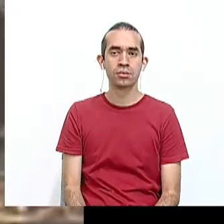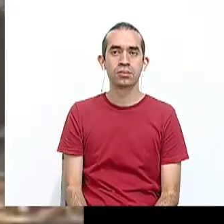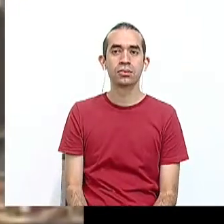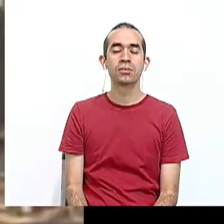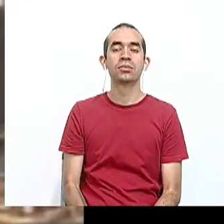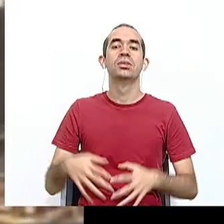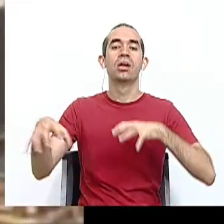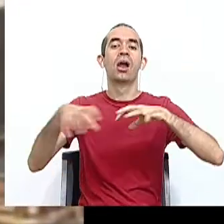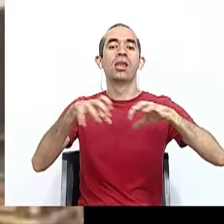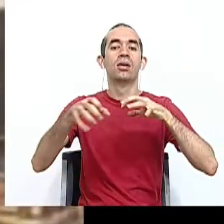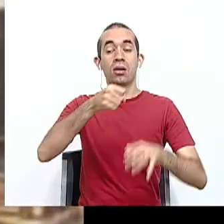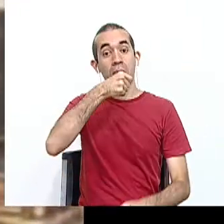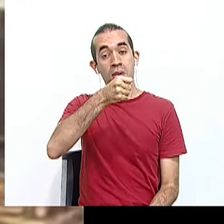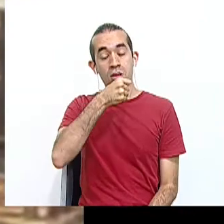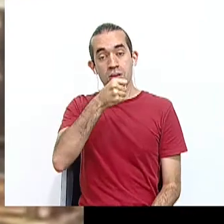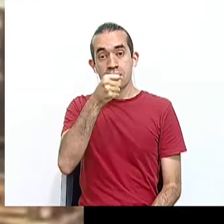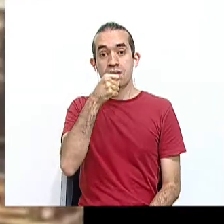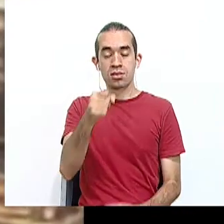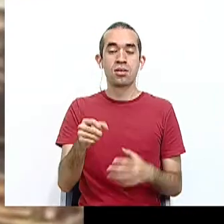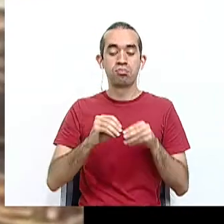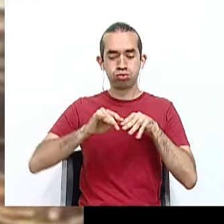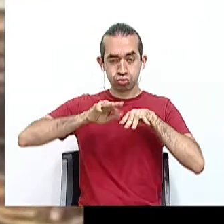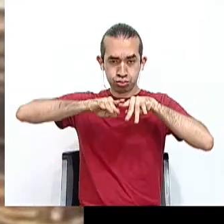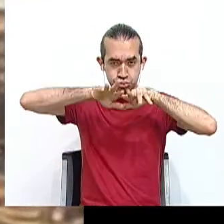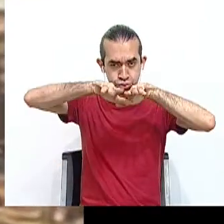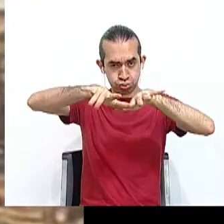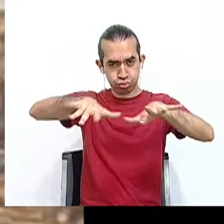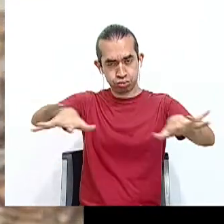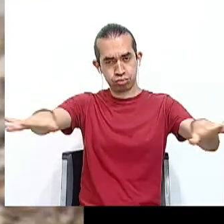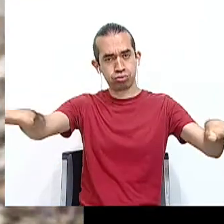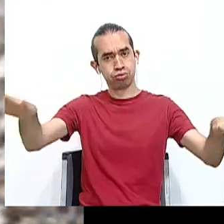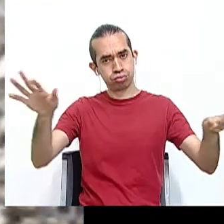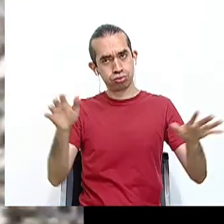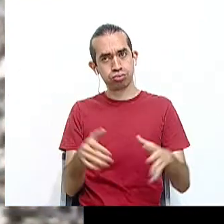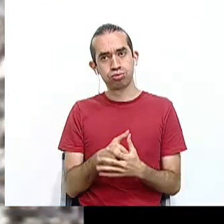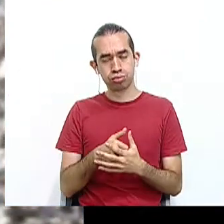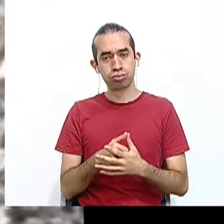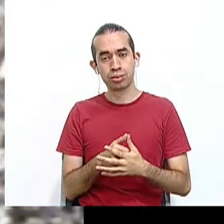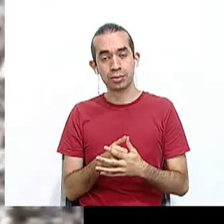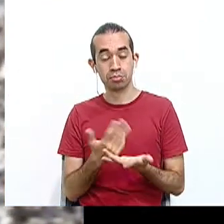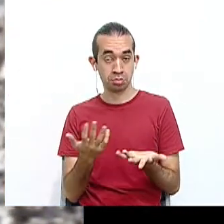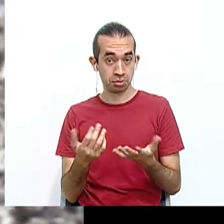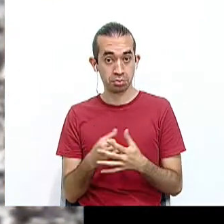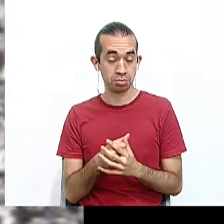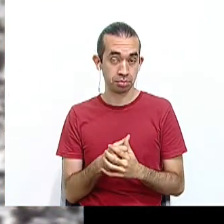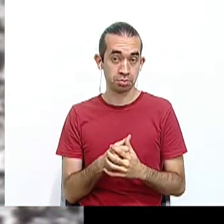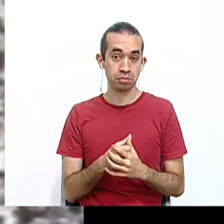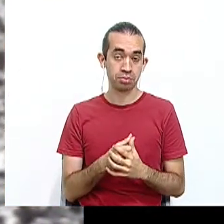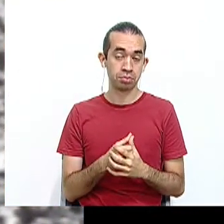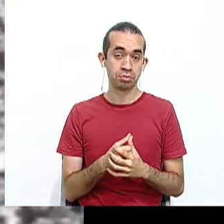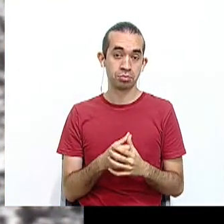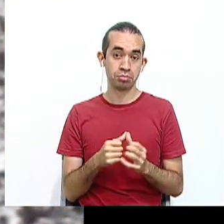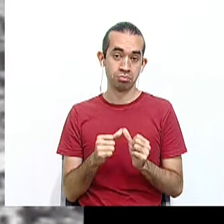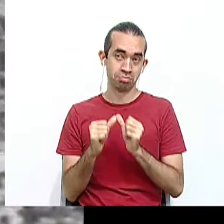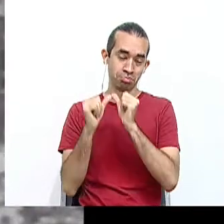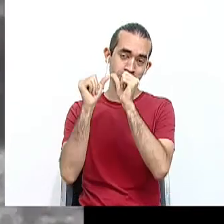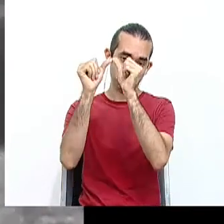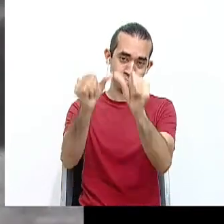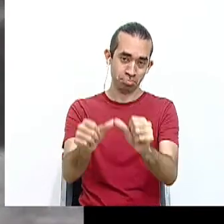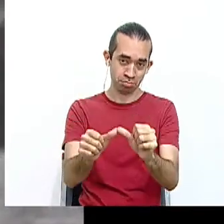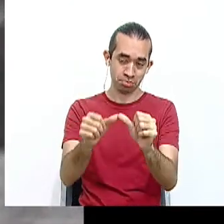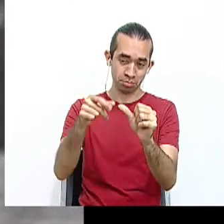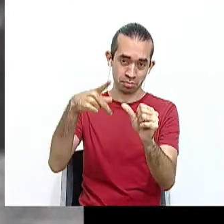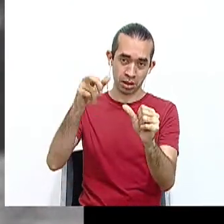La actividad periodística fue conquistando terreno, obteniendo la continuidad a la que se le debe su nombre.